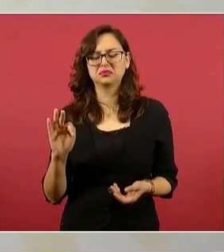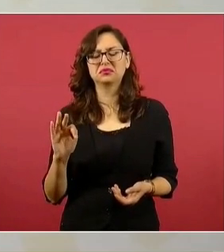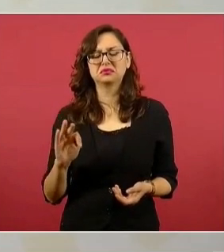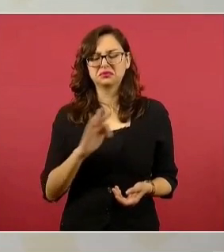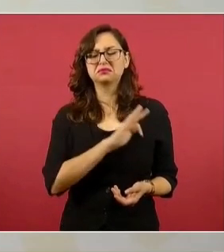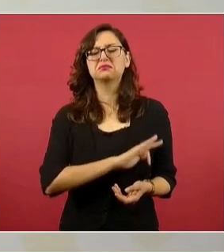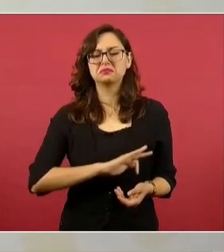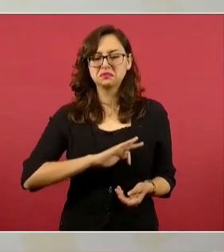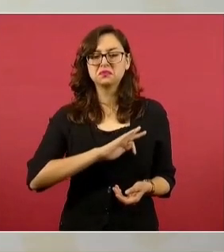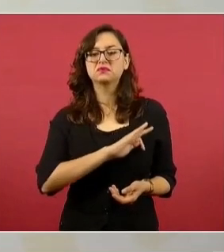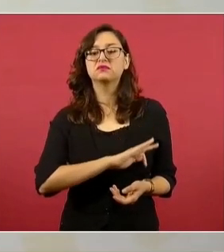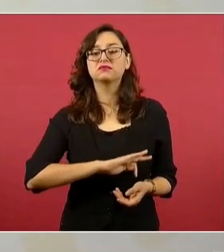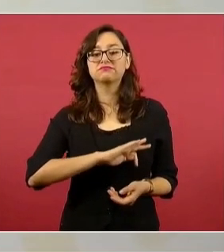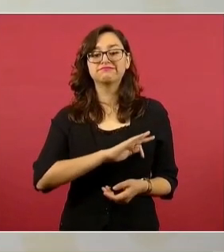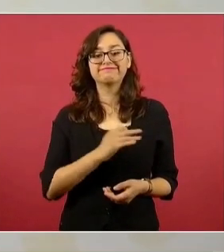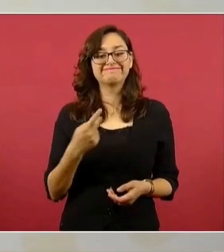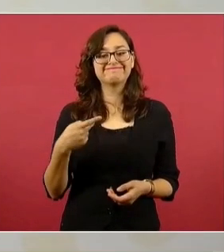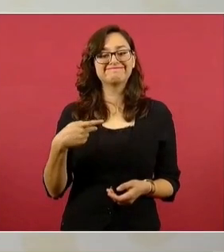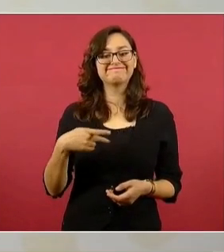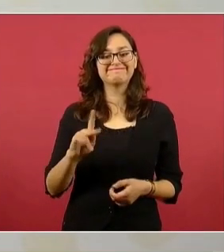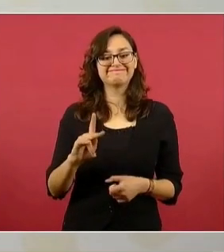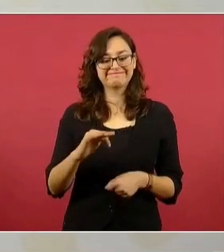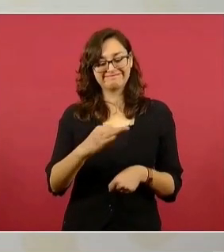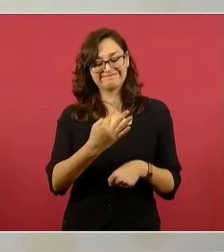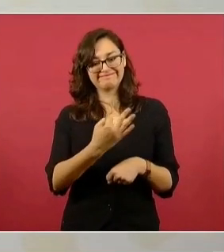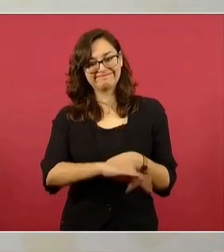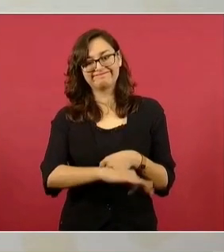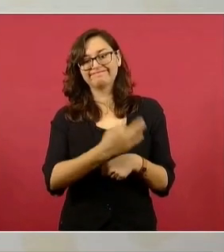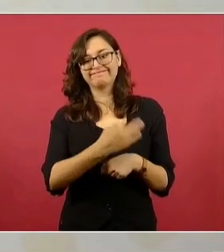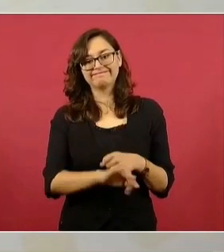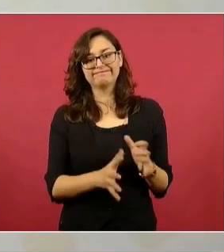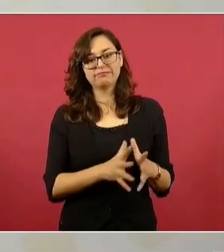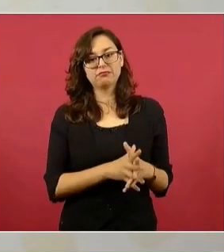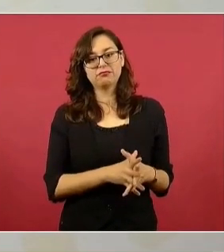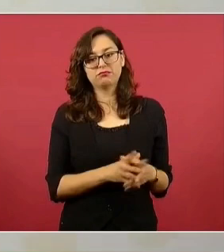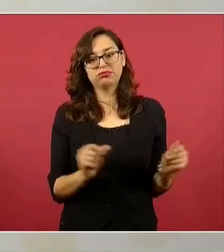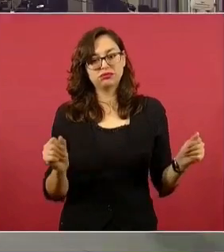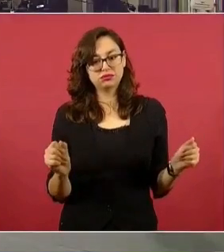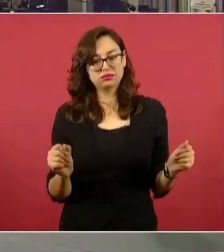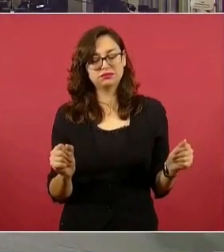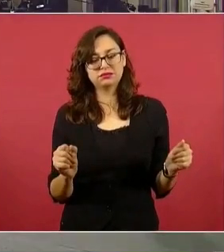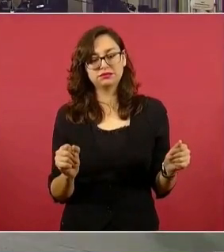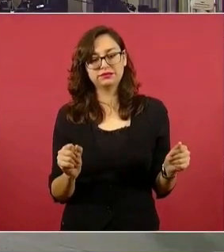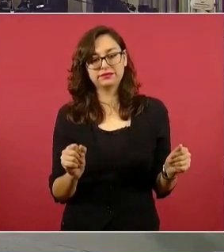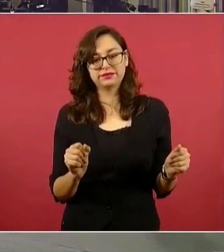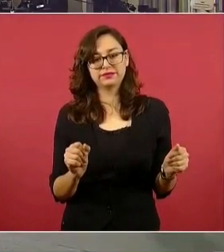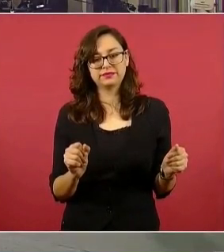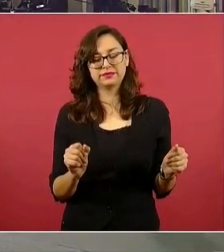momentánea, efímera, pero no siempre.